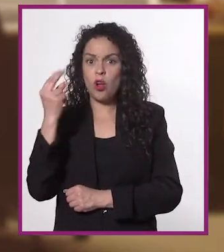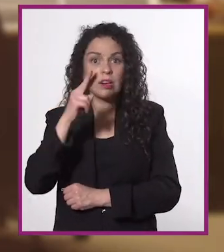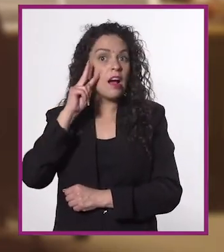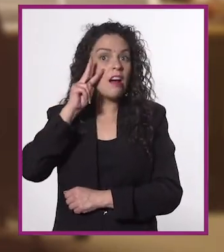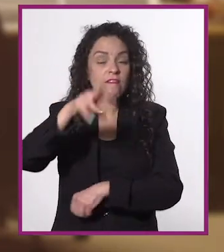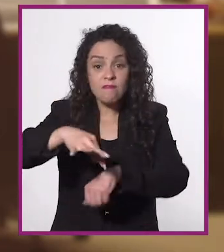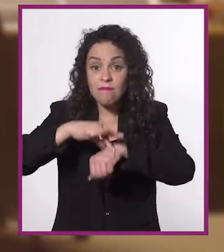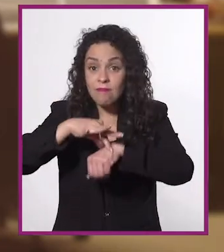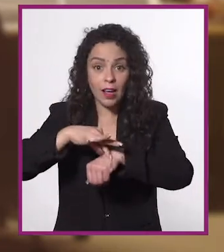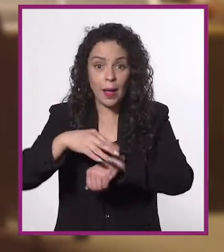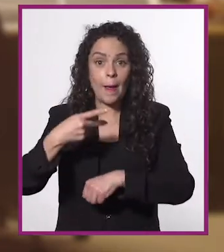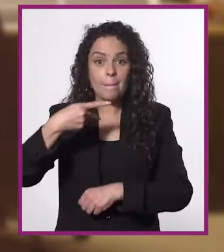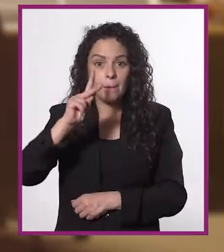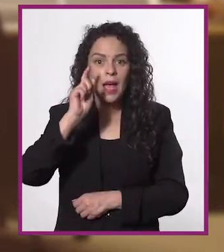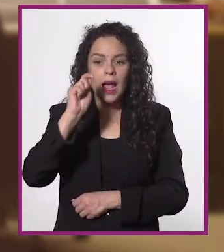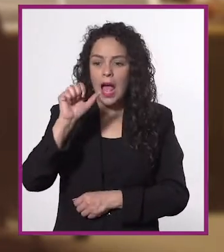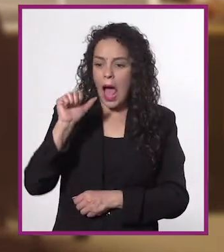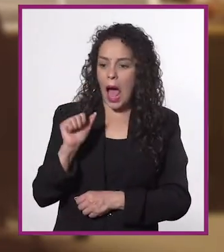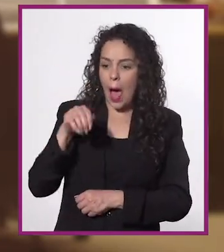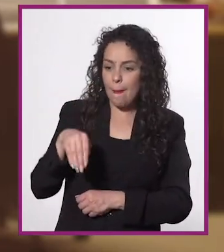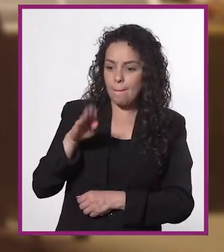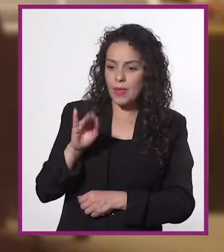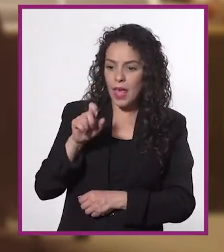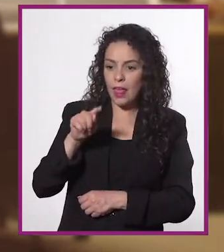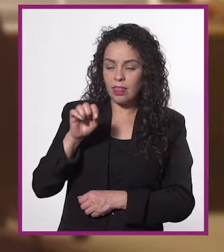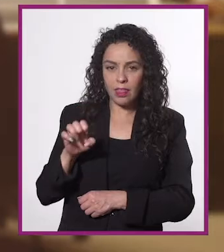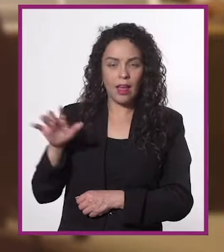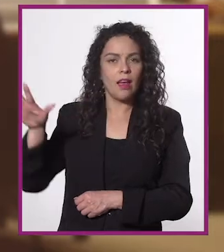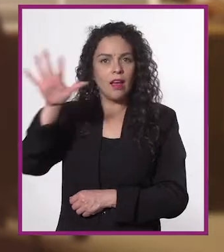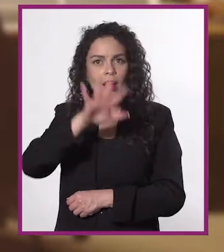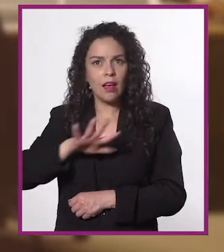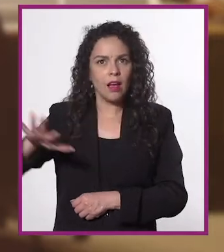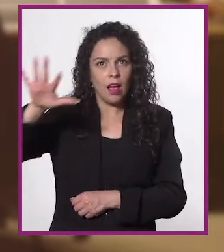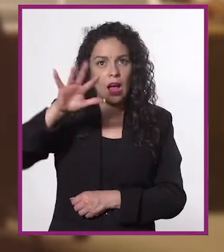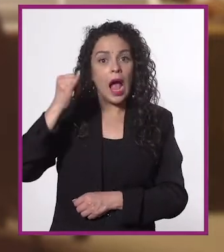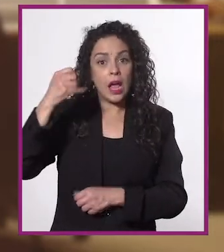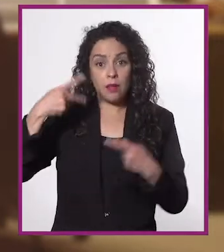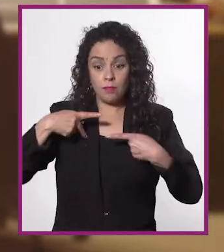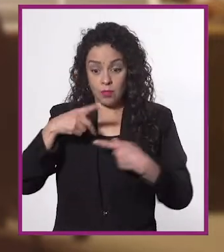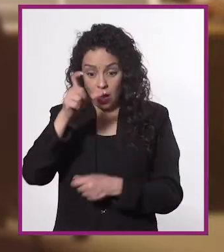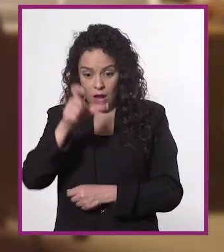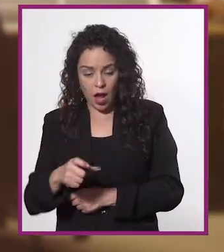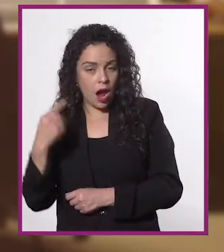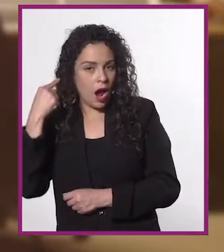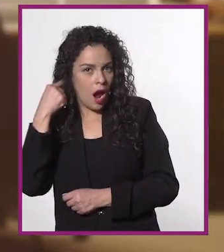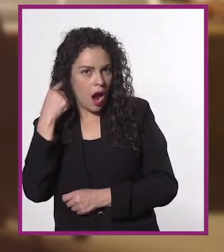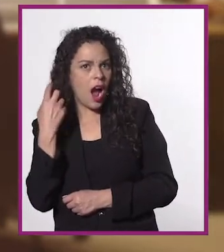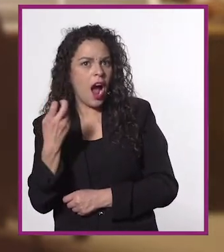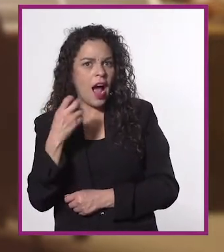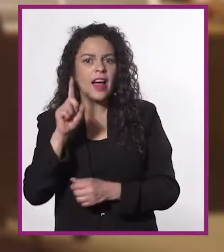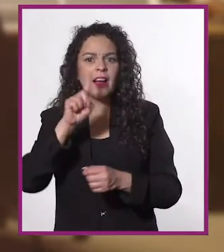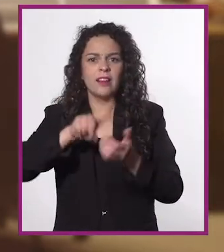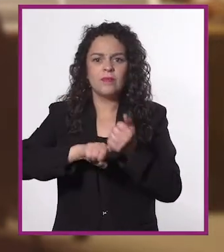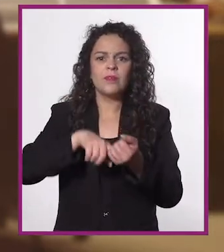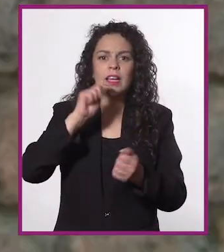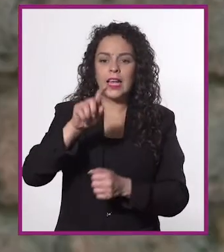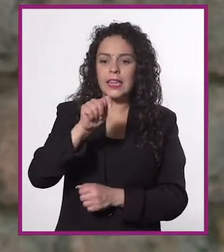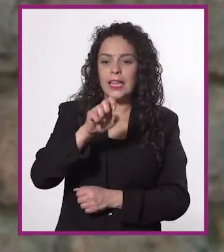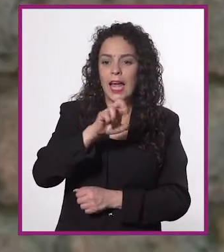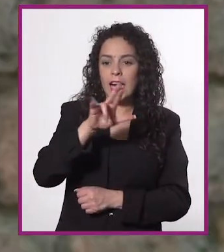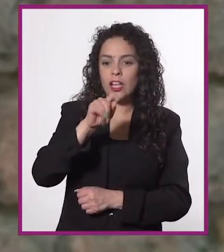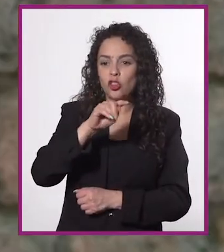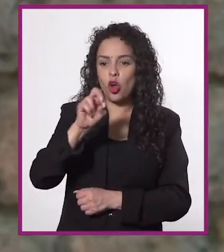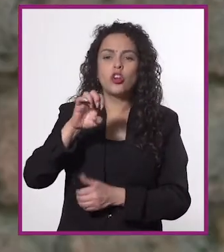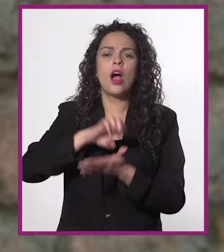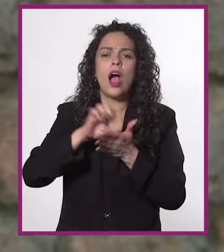visibles necesariamente, pero que generan un ambiente y sitúan a los personajes, y son los sonidos territorio, como